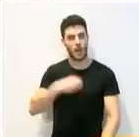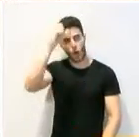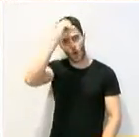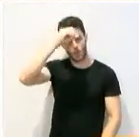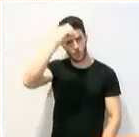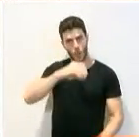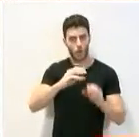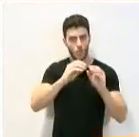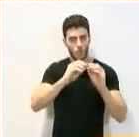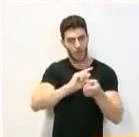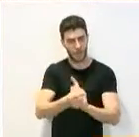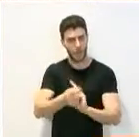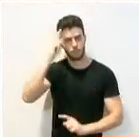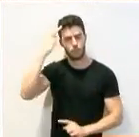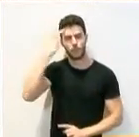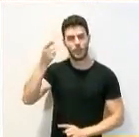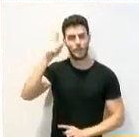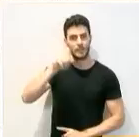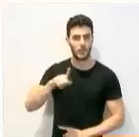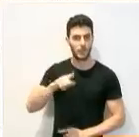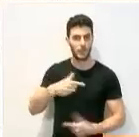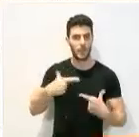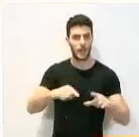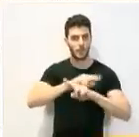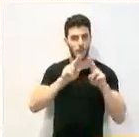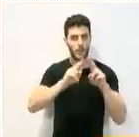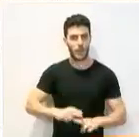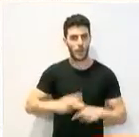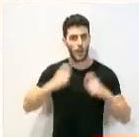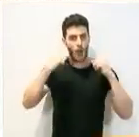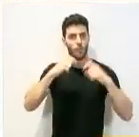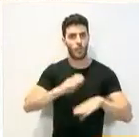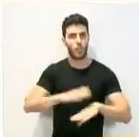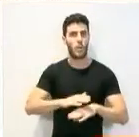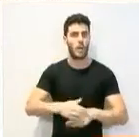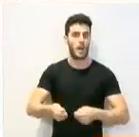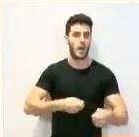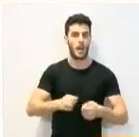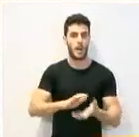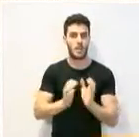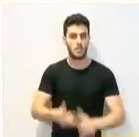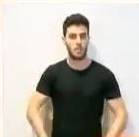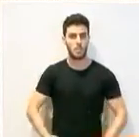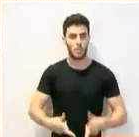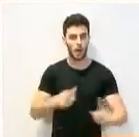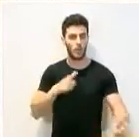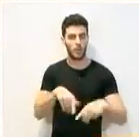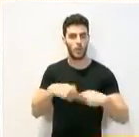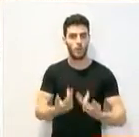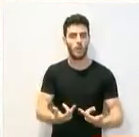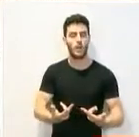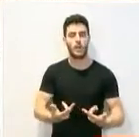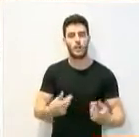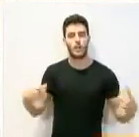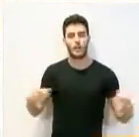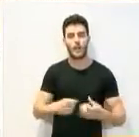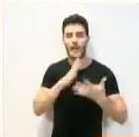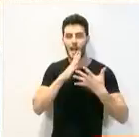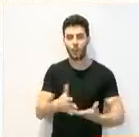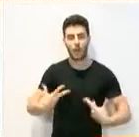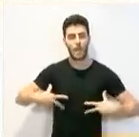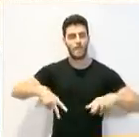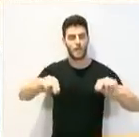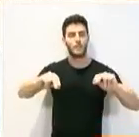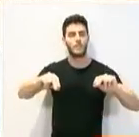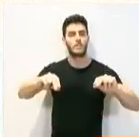ámbito internacional los esfuerzos para llegar a una solución negociada y diplomática que ponga fin a la actual guerra en Ucrania.